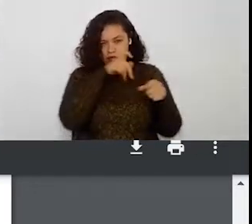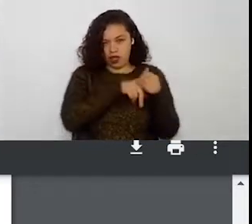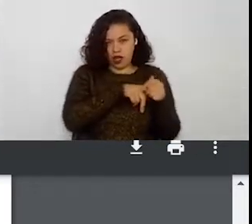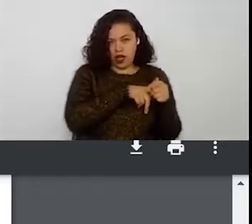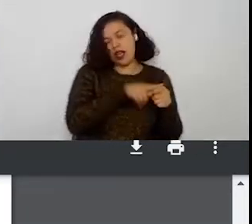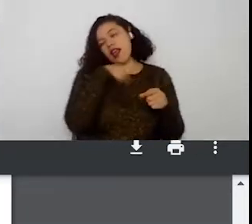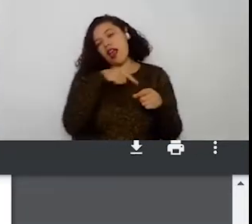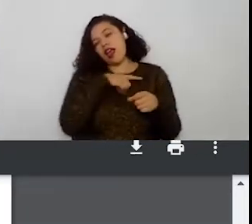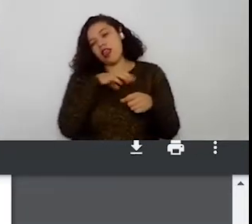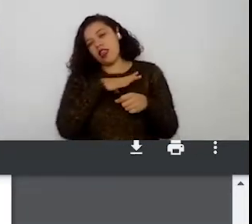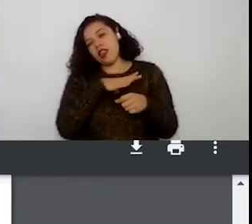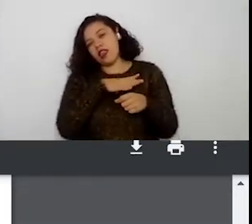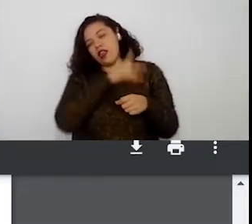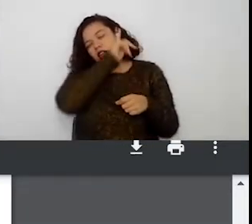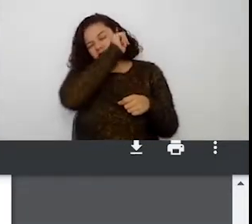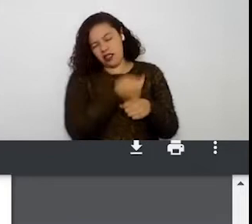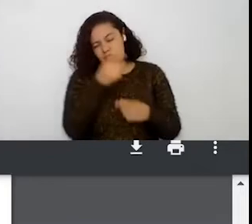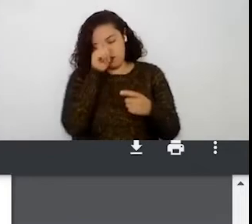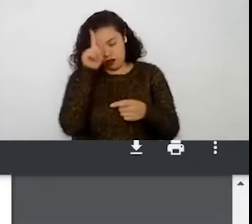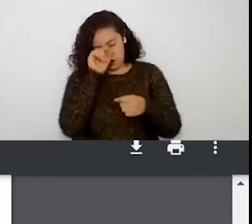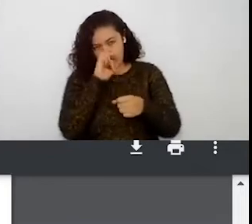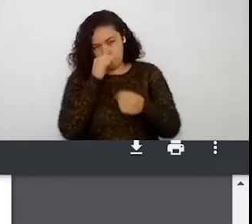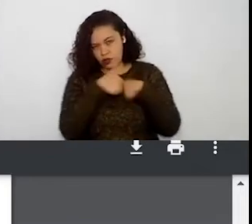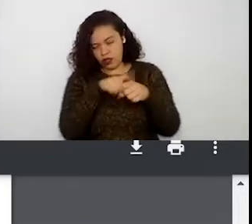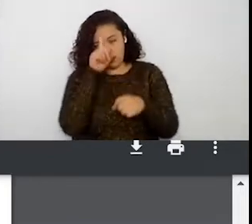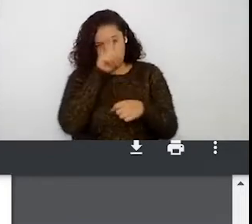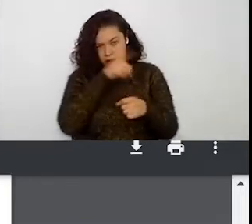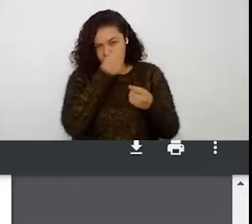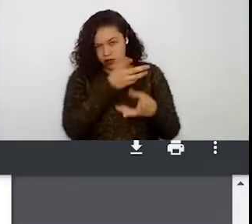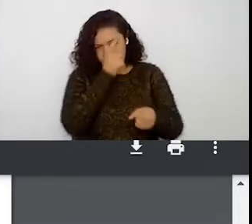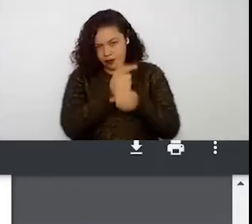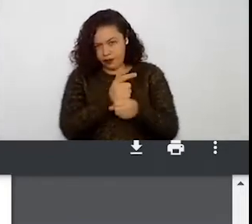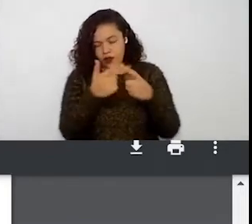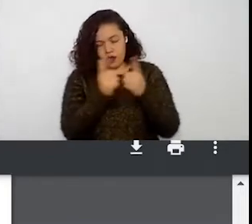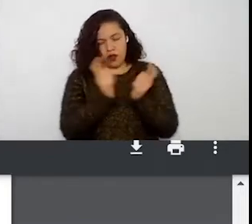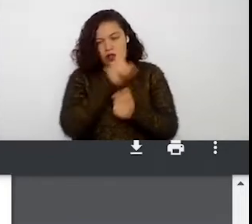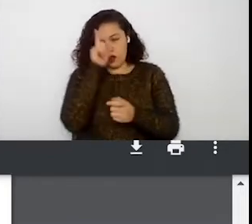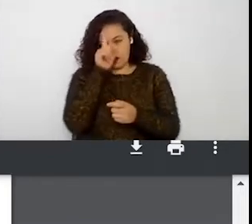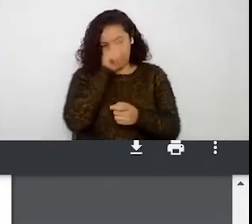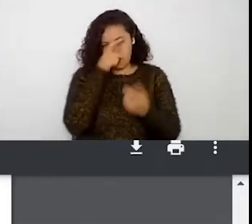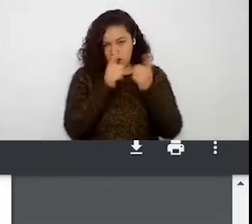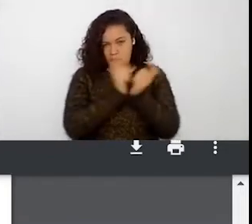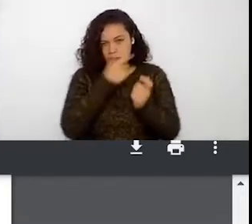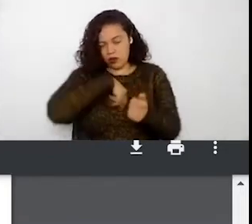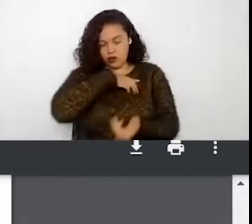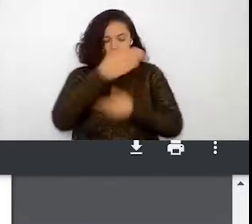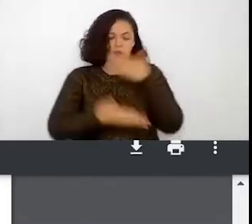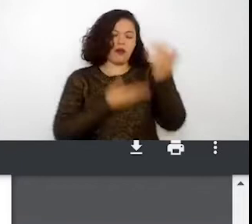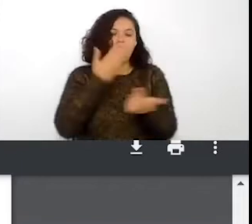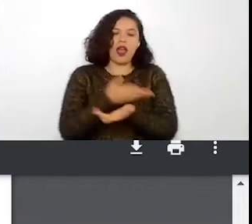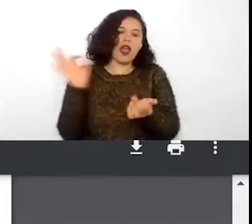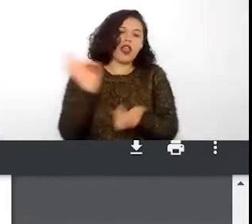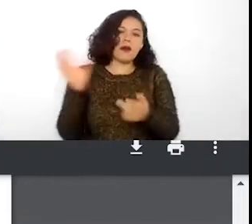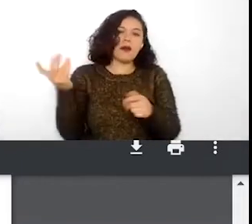aquí dice que qué implica esta orientación social orientación grupal y también que implica O sea que proponemos que podría ser